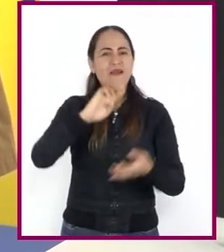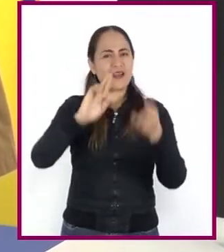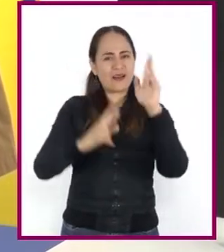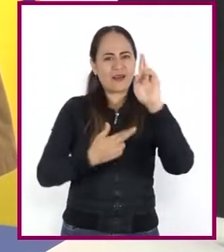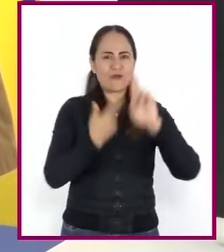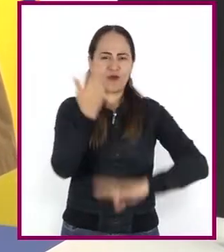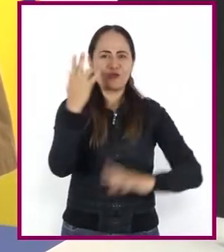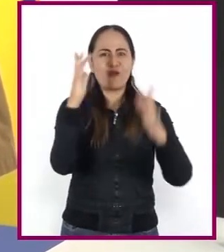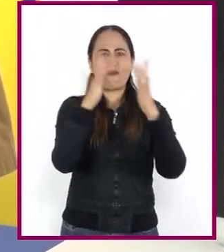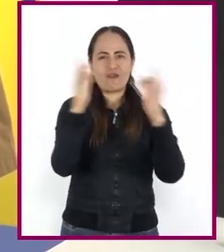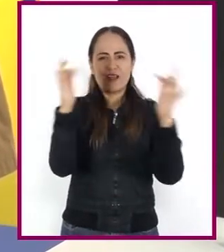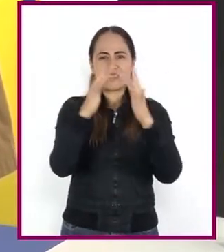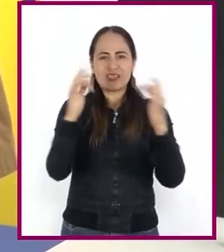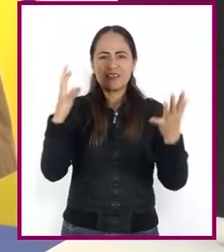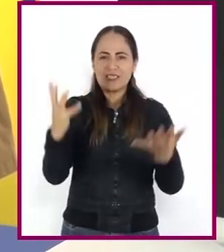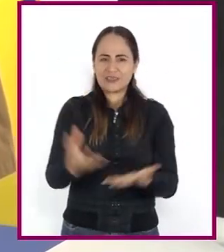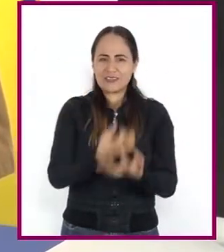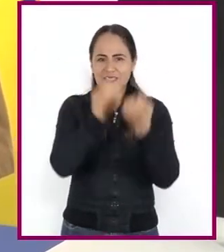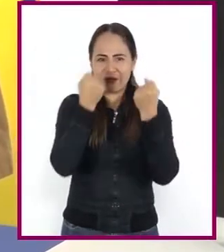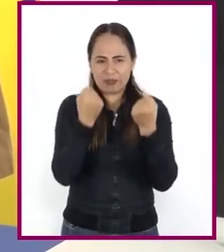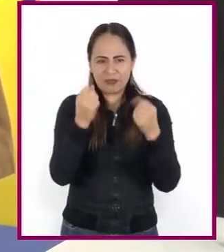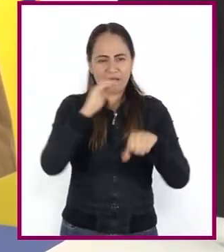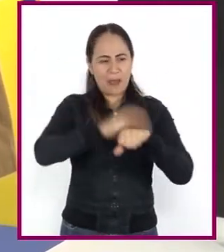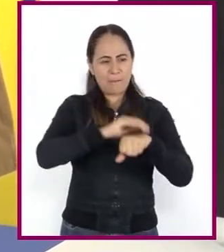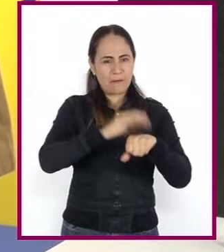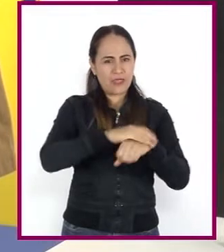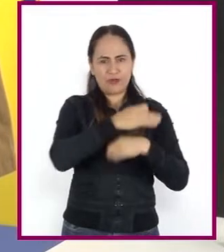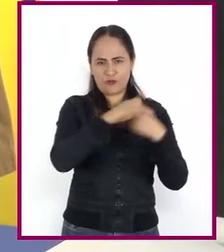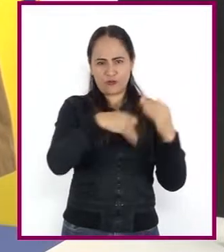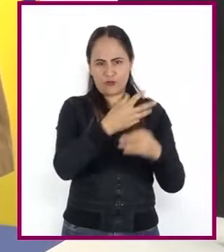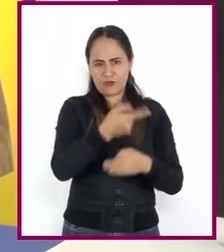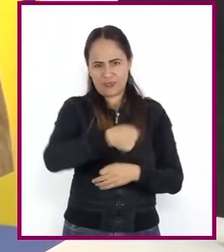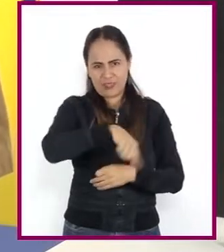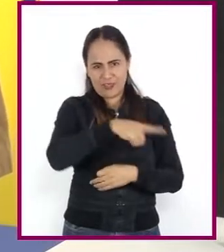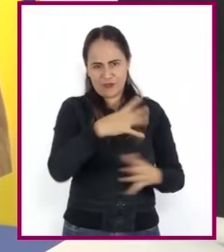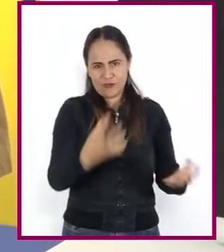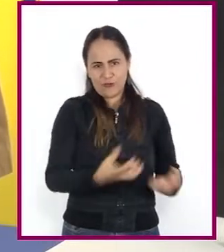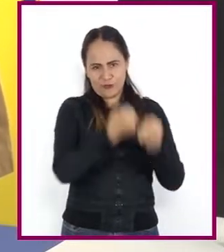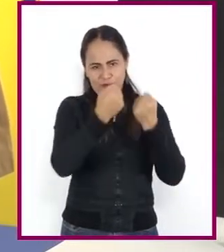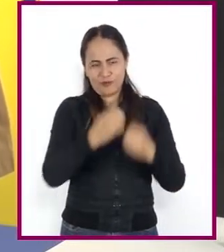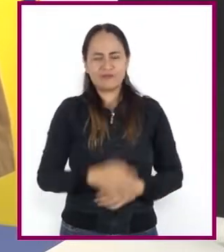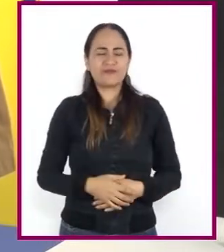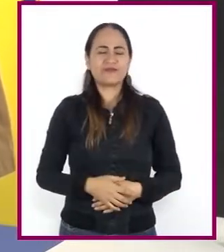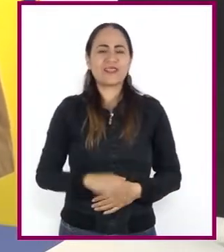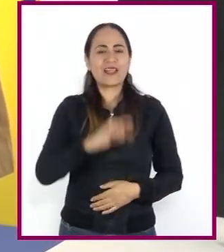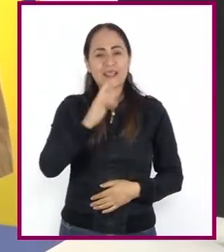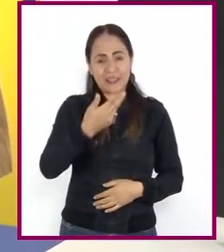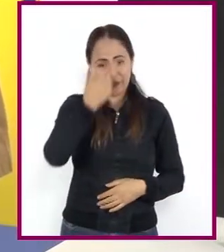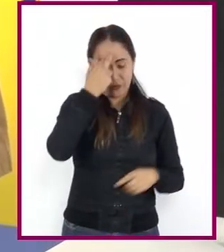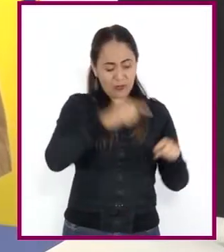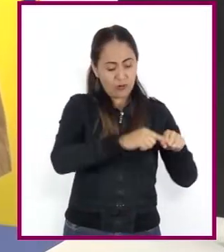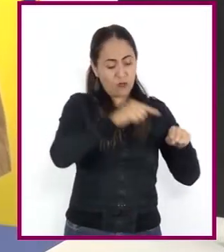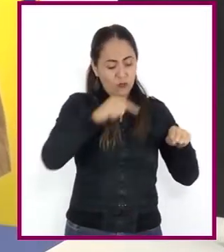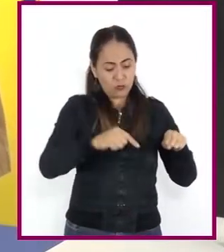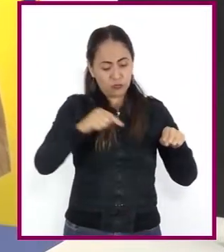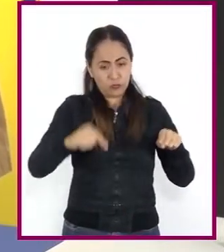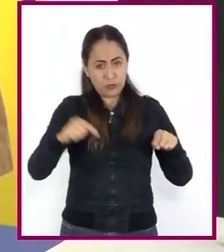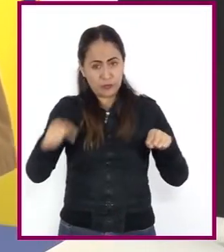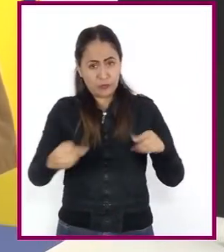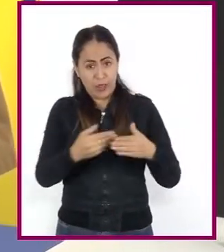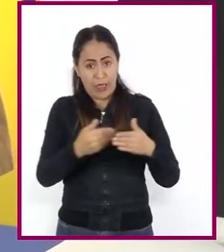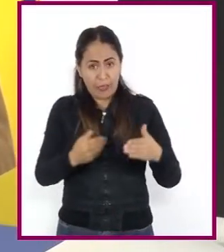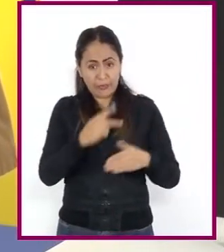Francesa, salvación de todos mis amigos. Recuerden que para avanzar deben contestar una